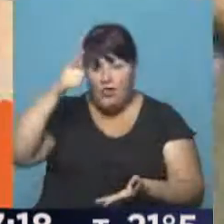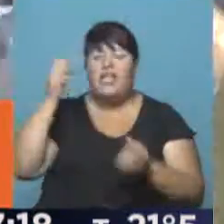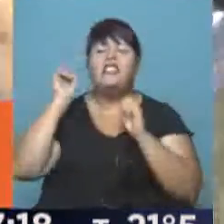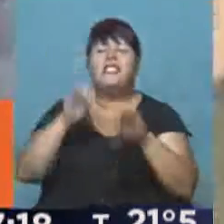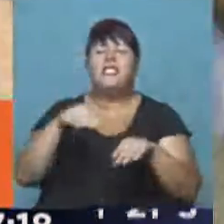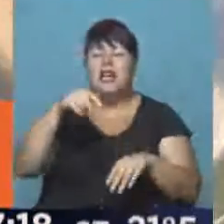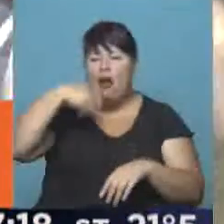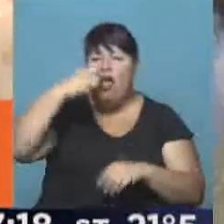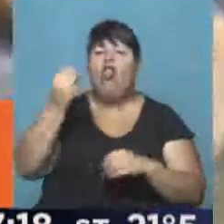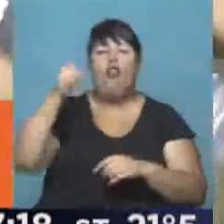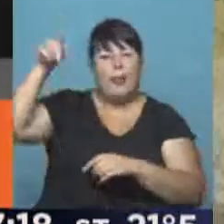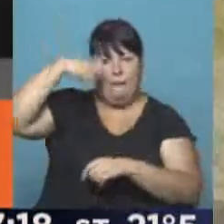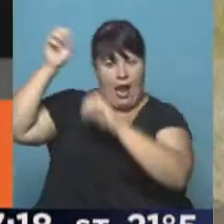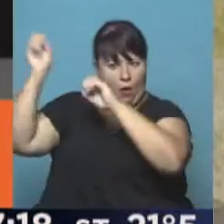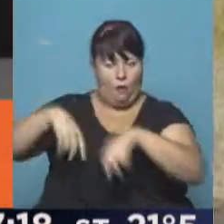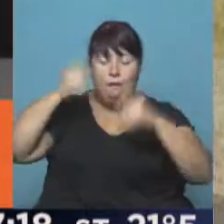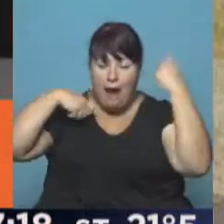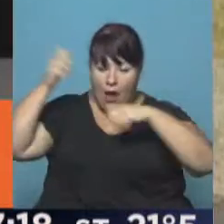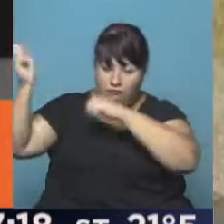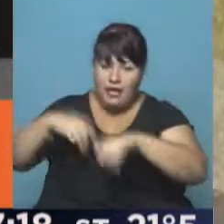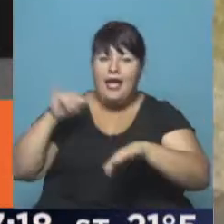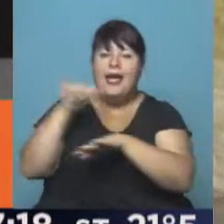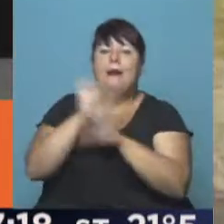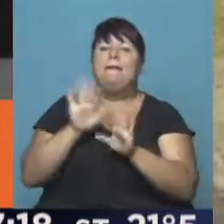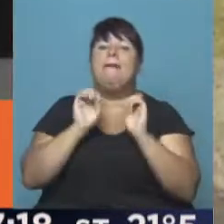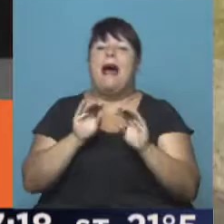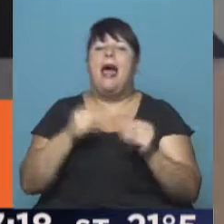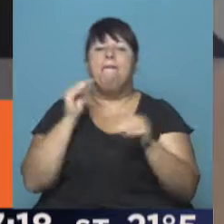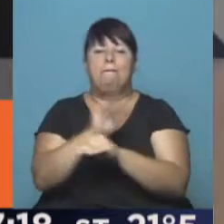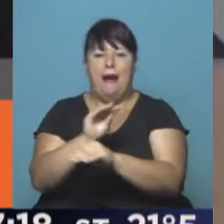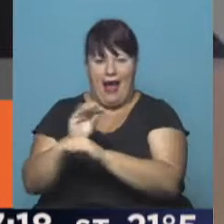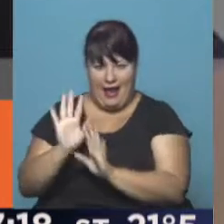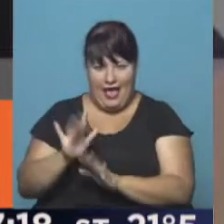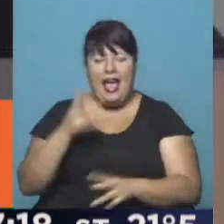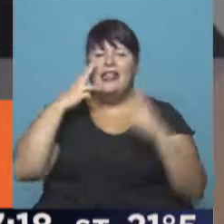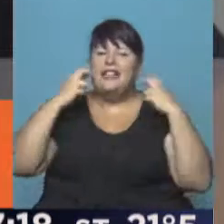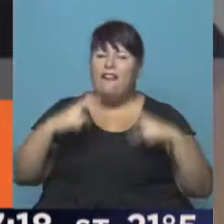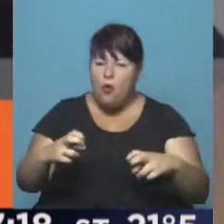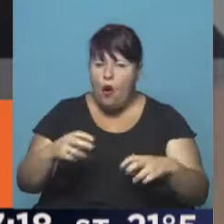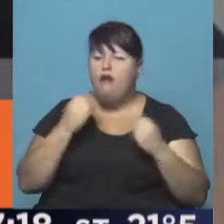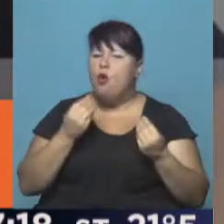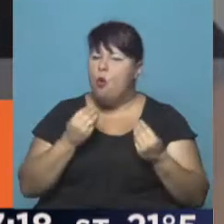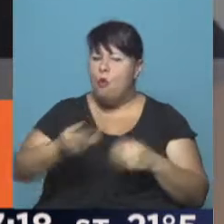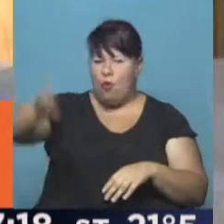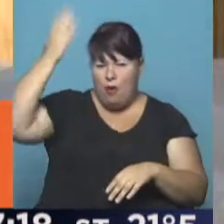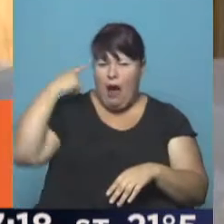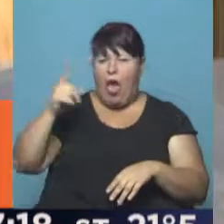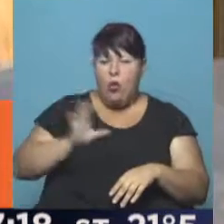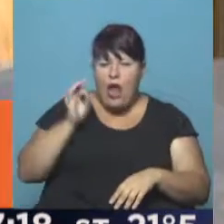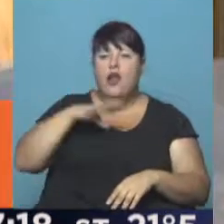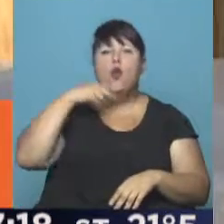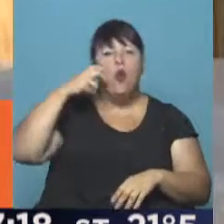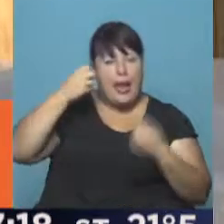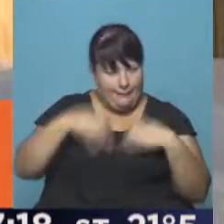transportaba la droga desde Paraguay en avionetas preparadas para autoabastecerse. La investigación comenzó hace más de un año en